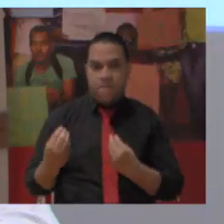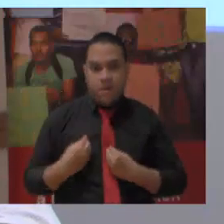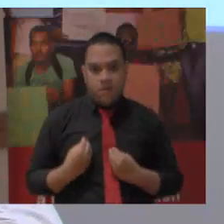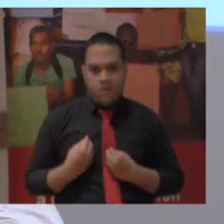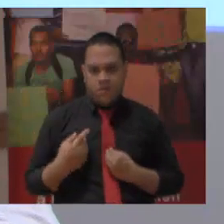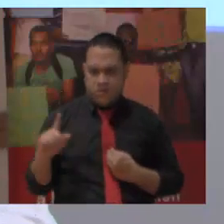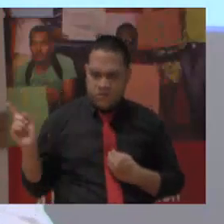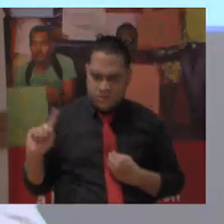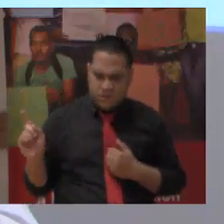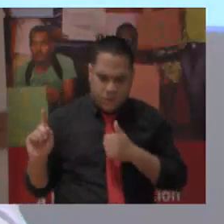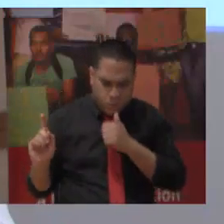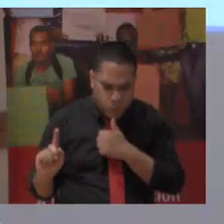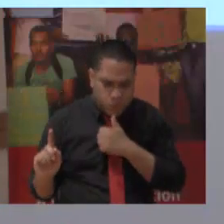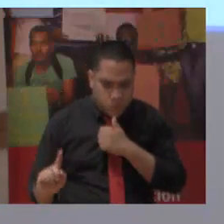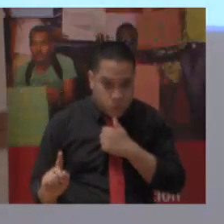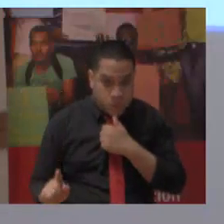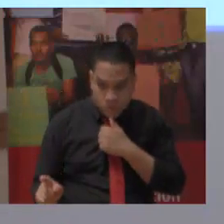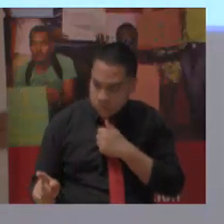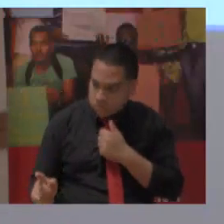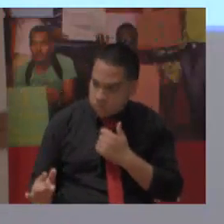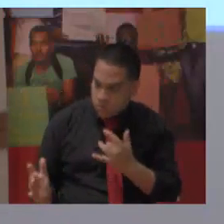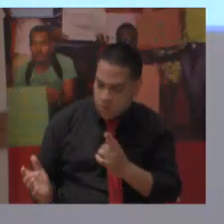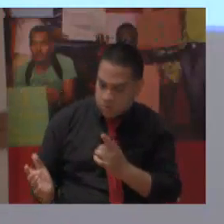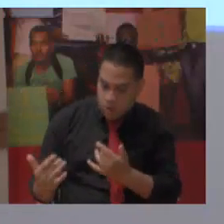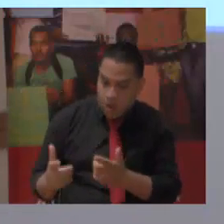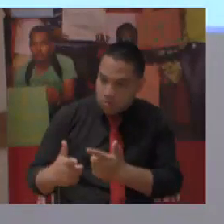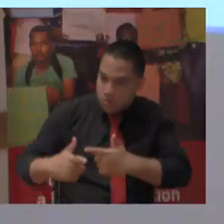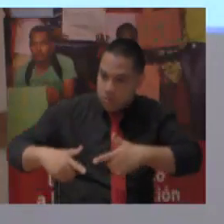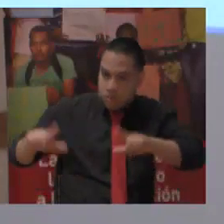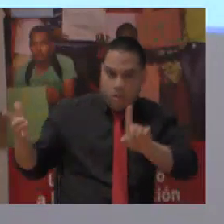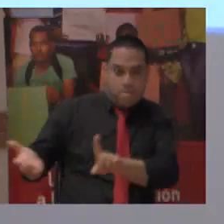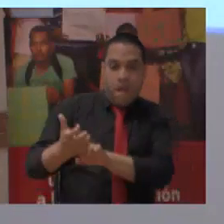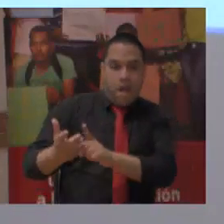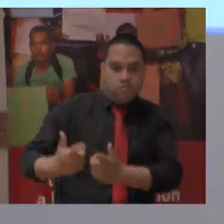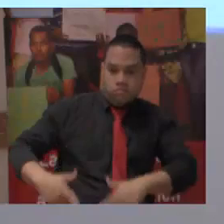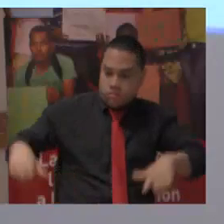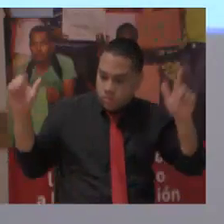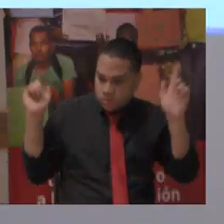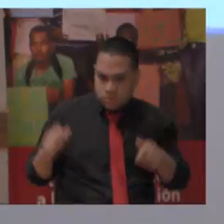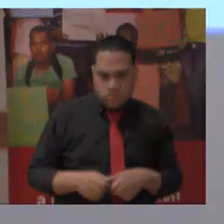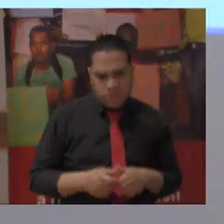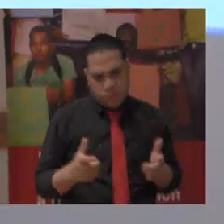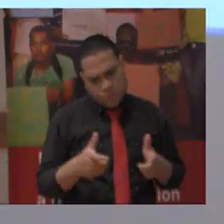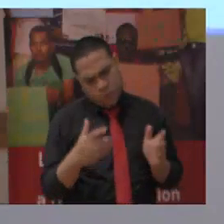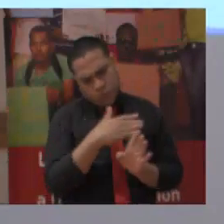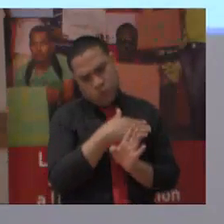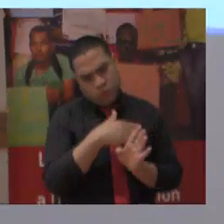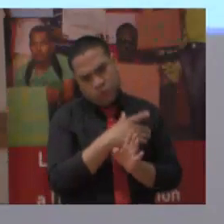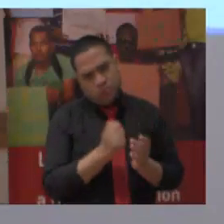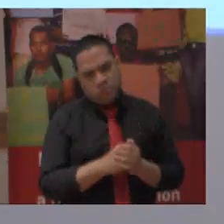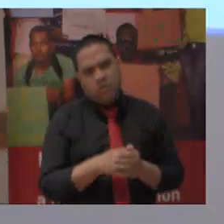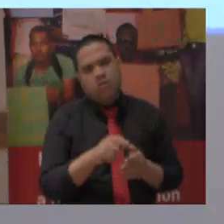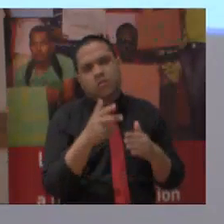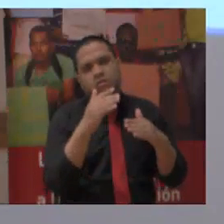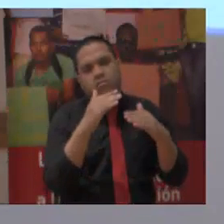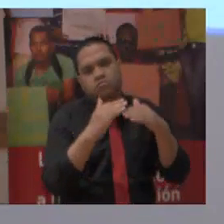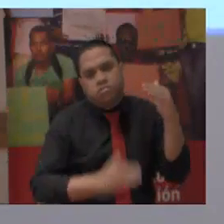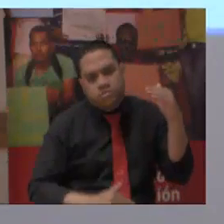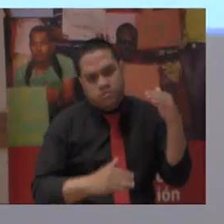volvieron. Me di cuenta que un número importante, más de la mitad de los desmovilizados, se los llevaron siendo menores de